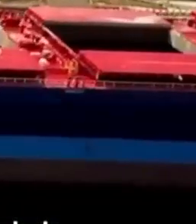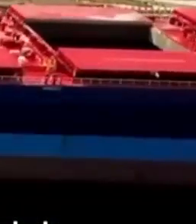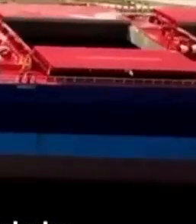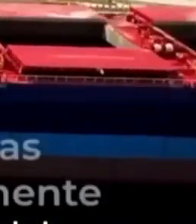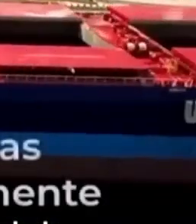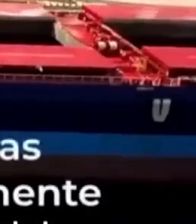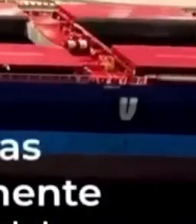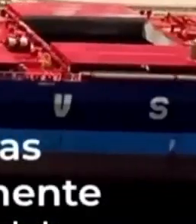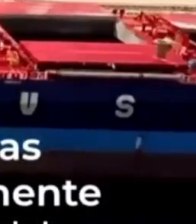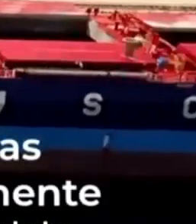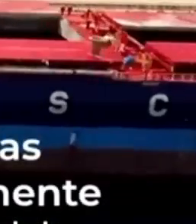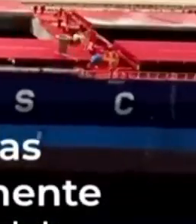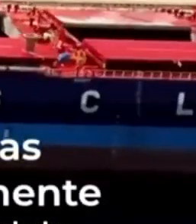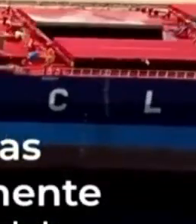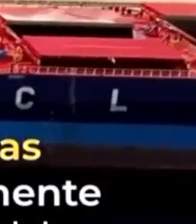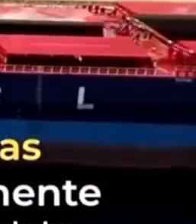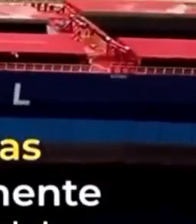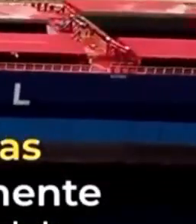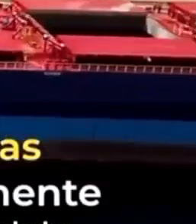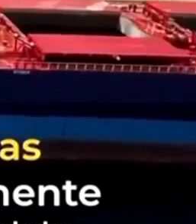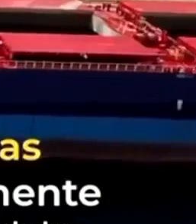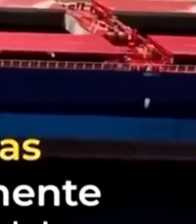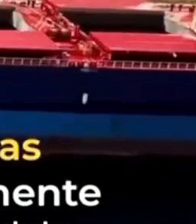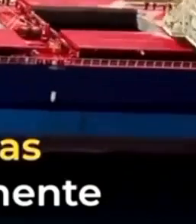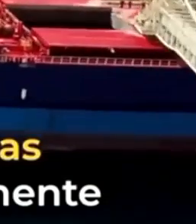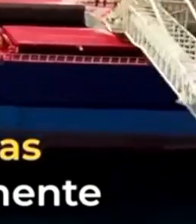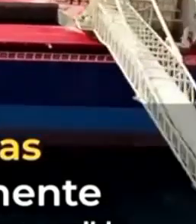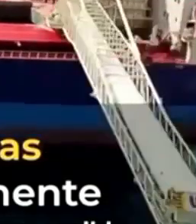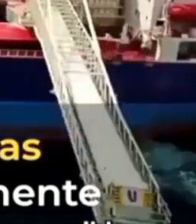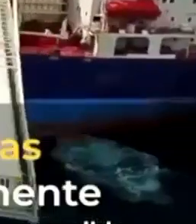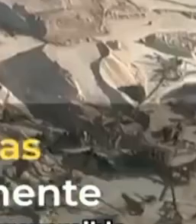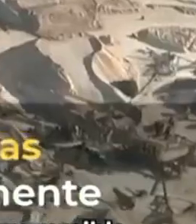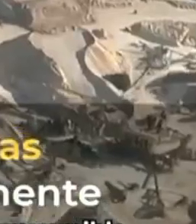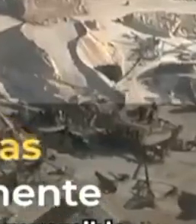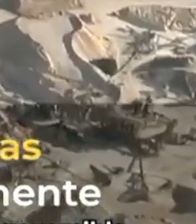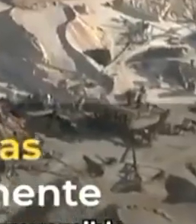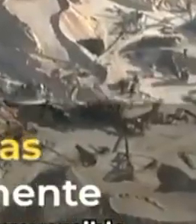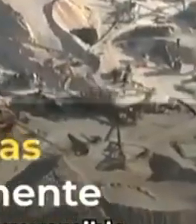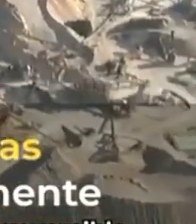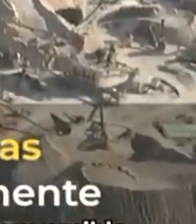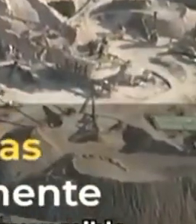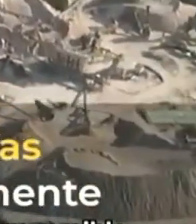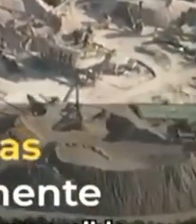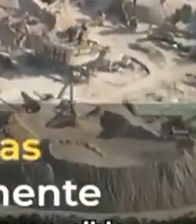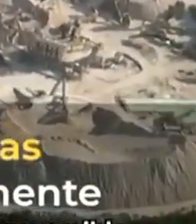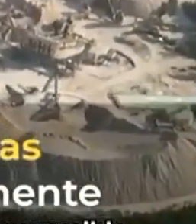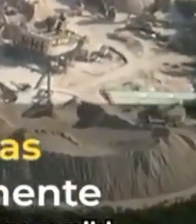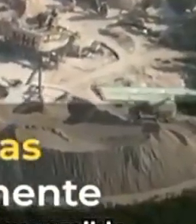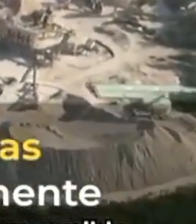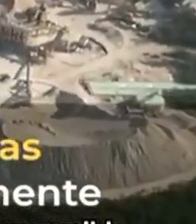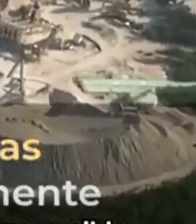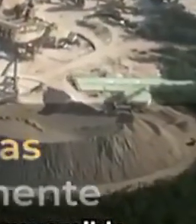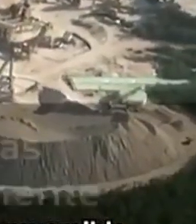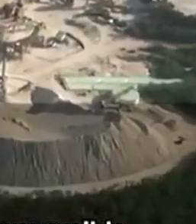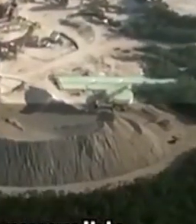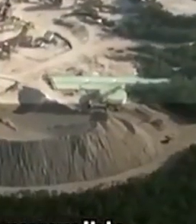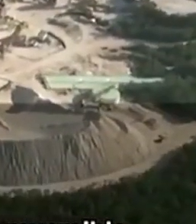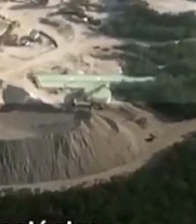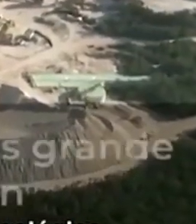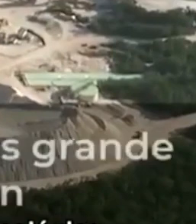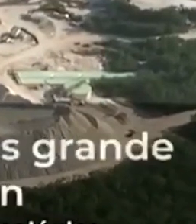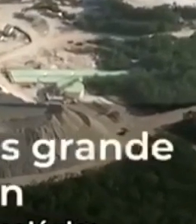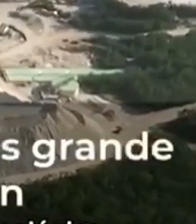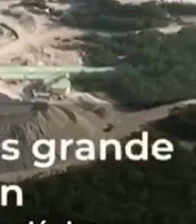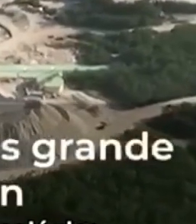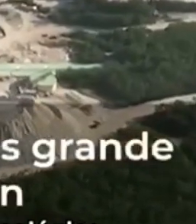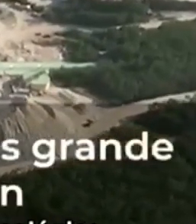como 5.460.000 toneladas de piedra. Por su alcance, su dimensión y porque el daño es irreversible,